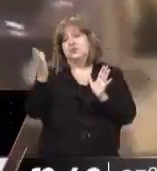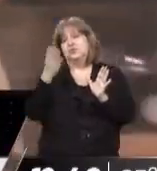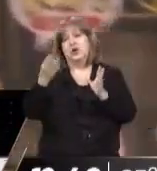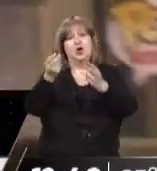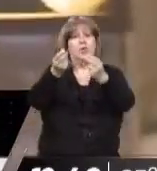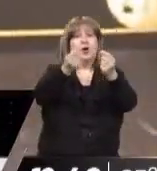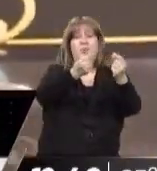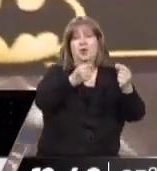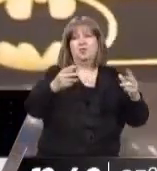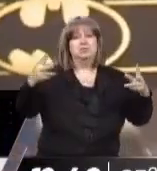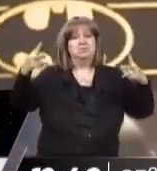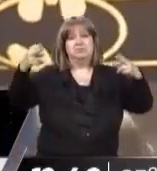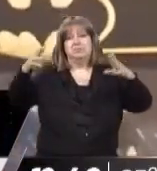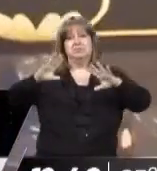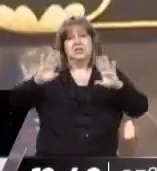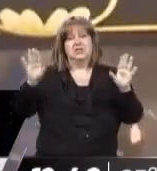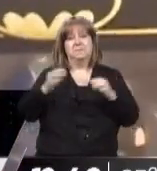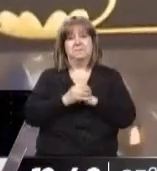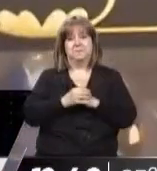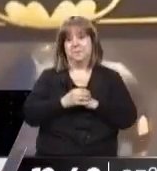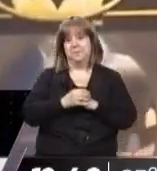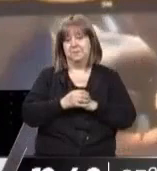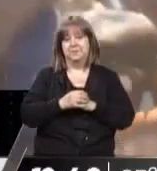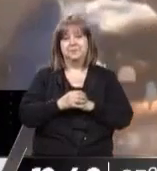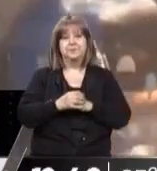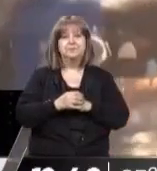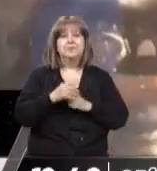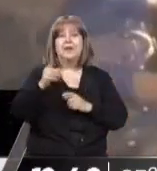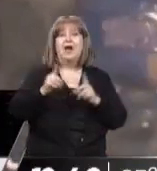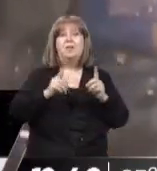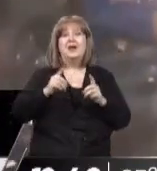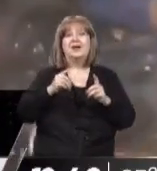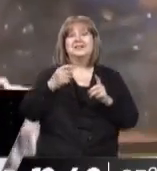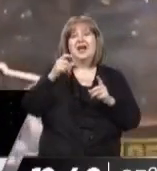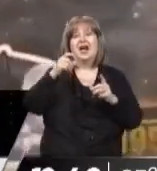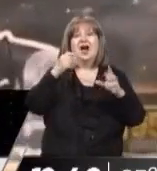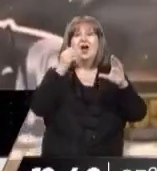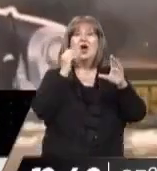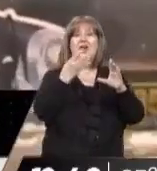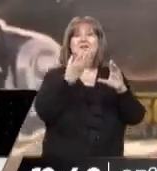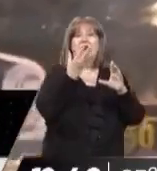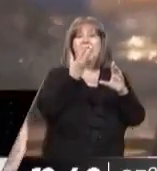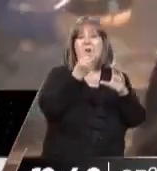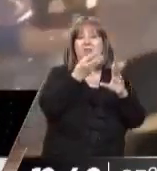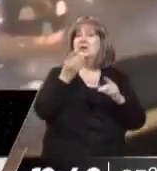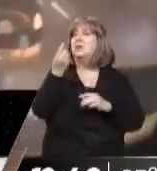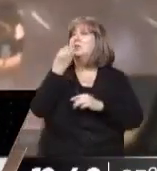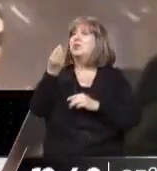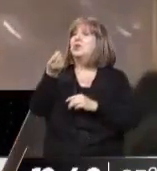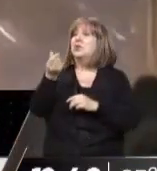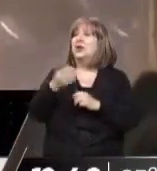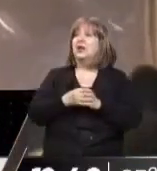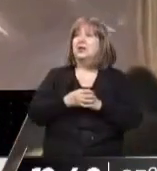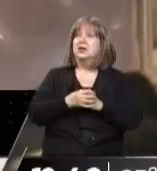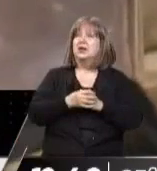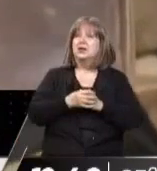se vuelve loca porque quiere uno específico. Entonces ahí entra como el capricho de la gente y el fanatismo de la colección también. ¿Cuántos salen? Arrancan